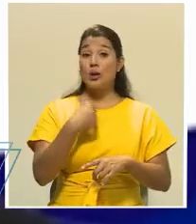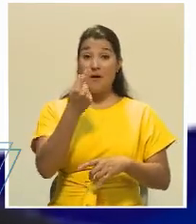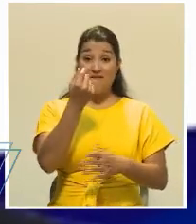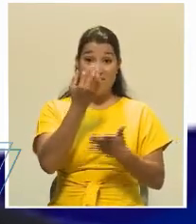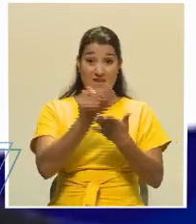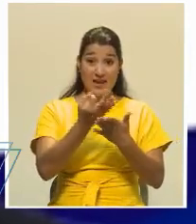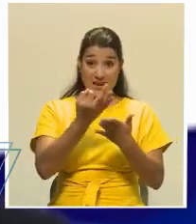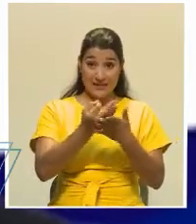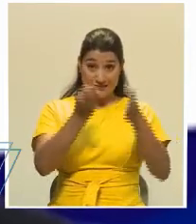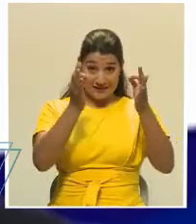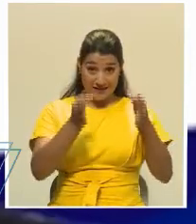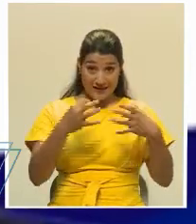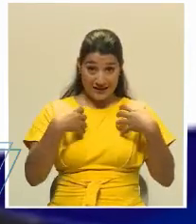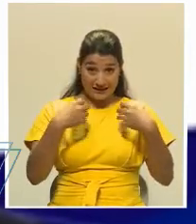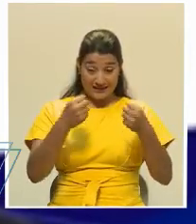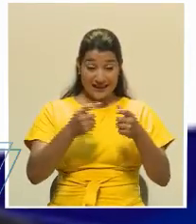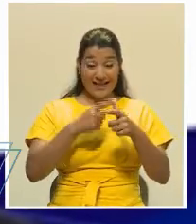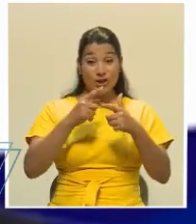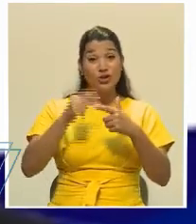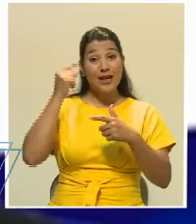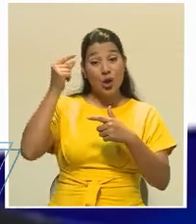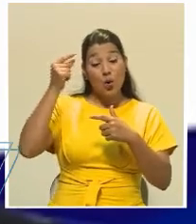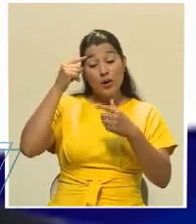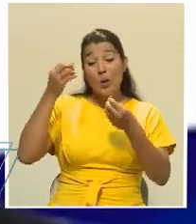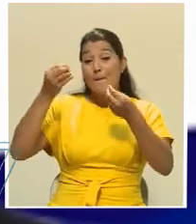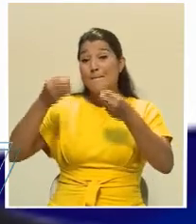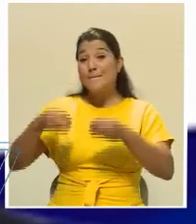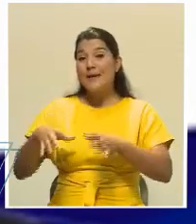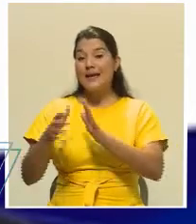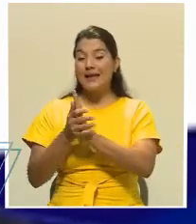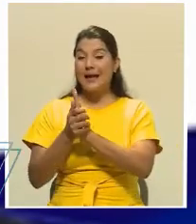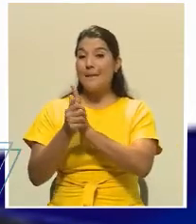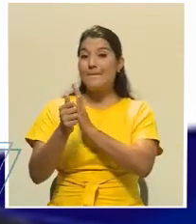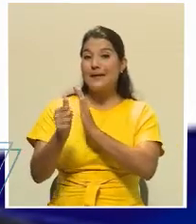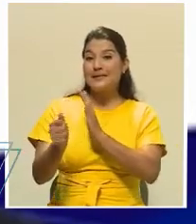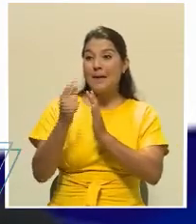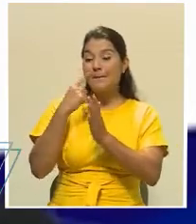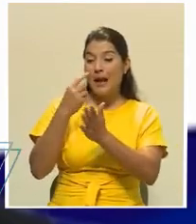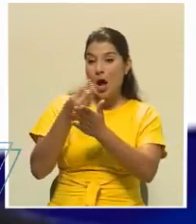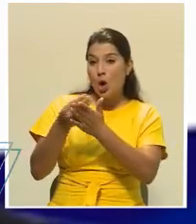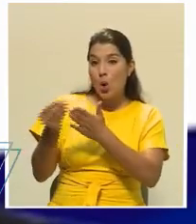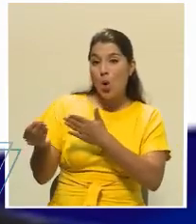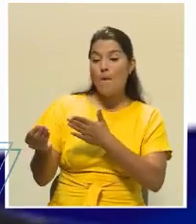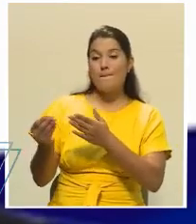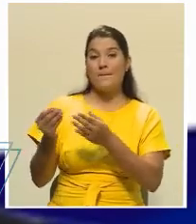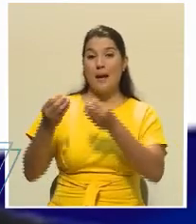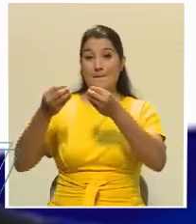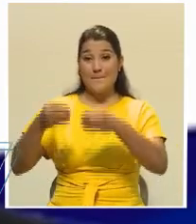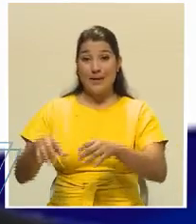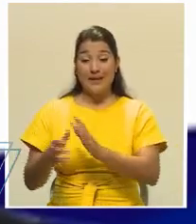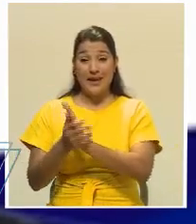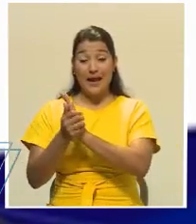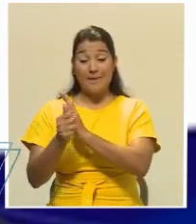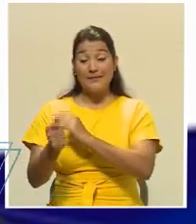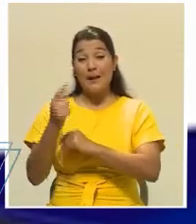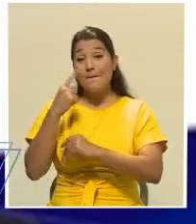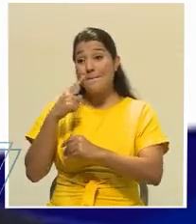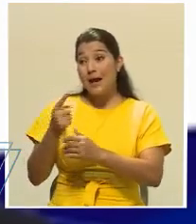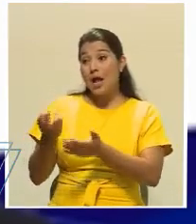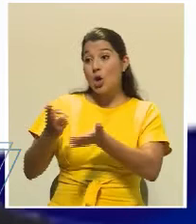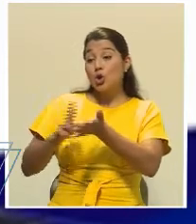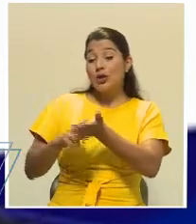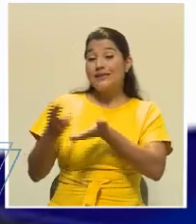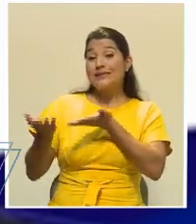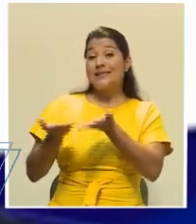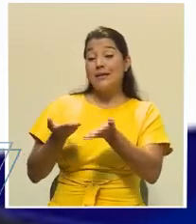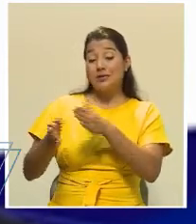República va perdiendo capacidad operativa, va perdiendo la capacidad para brindar servicios oportunos o servicios